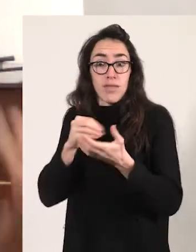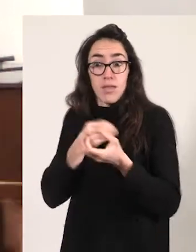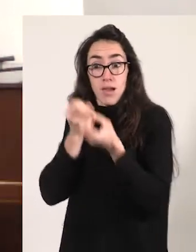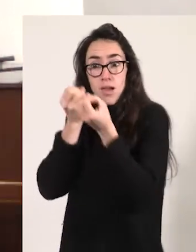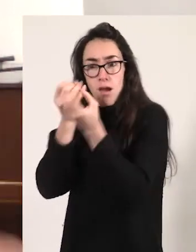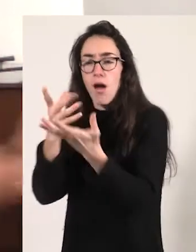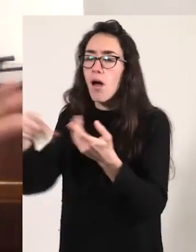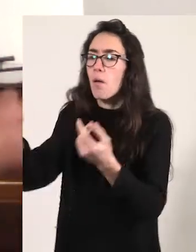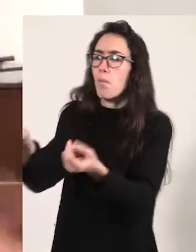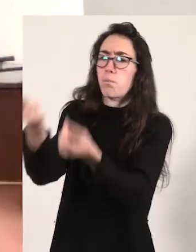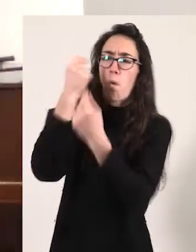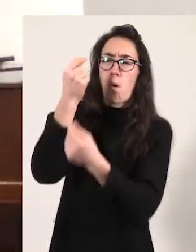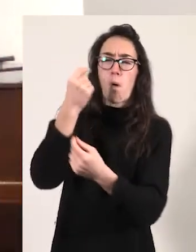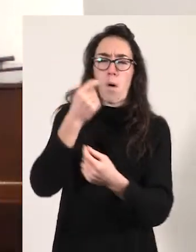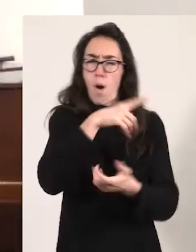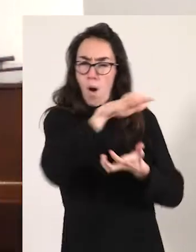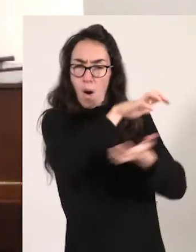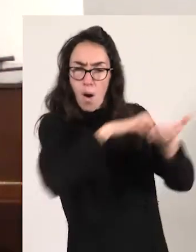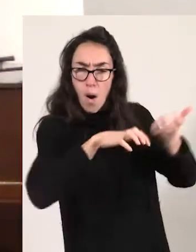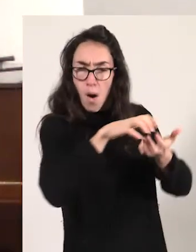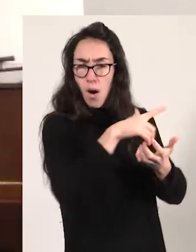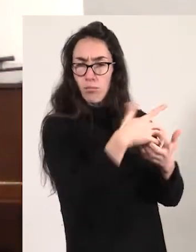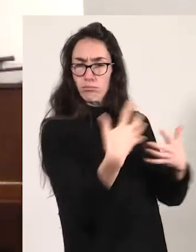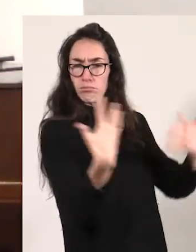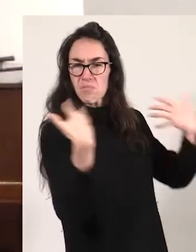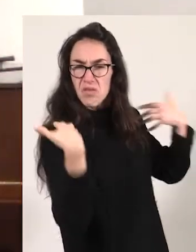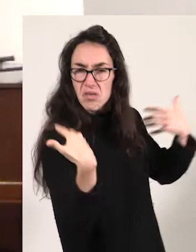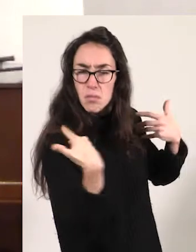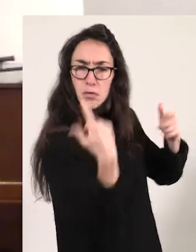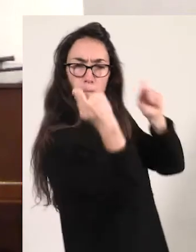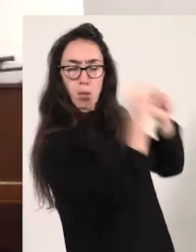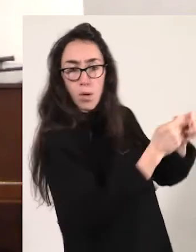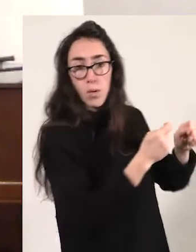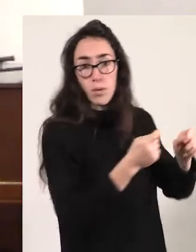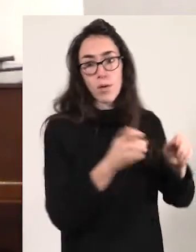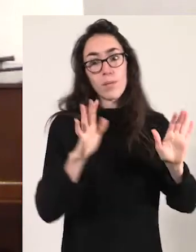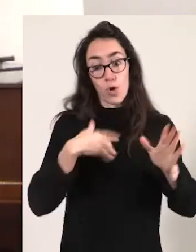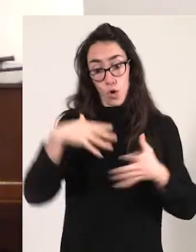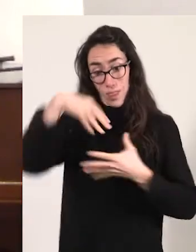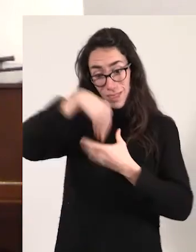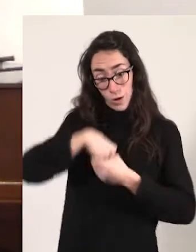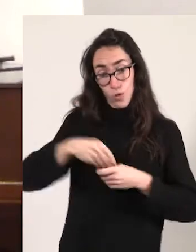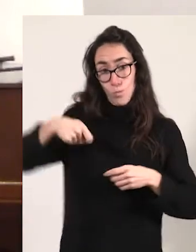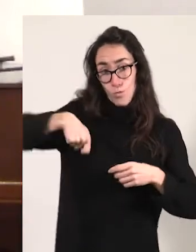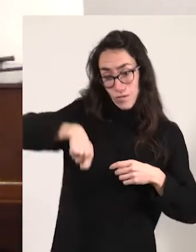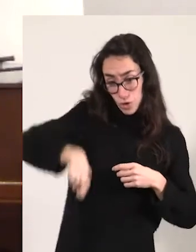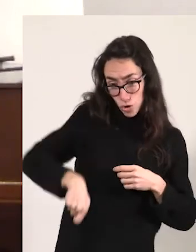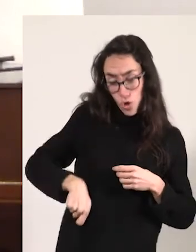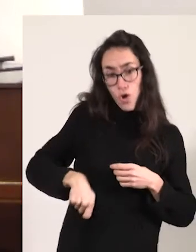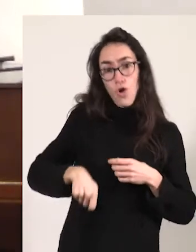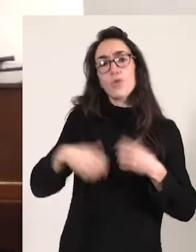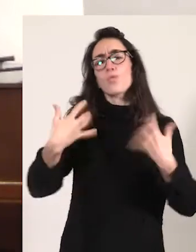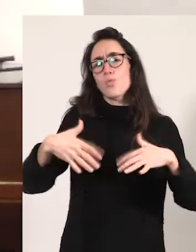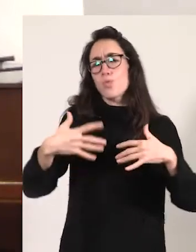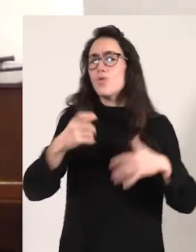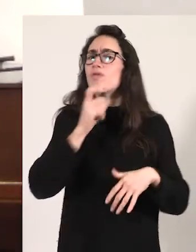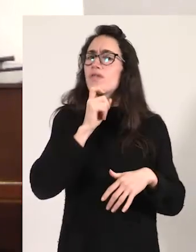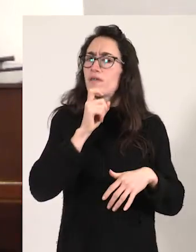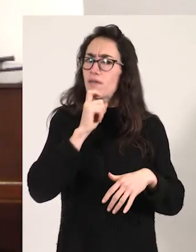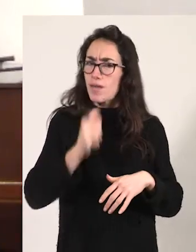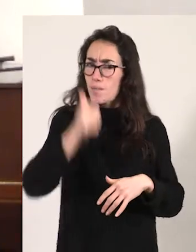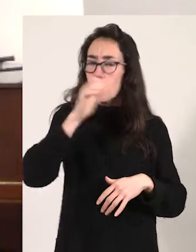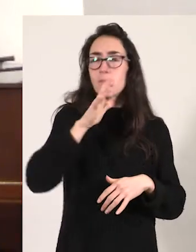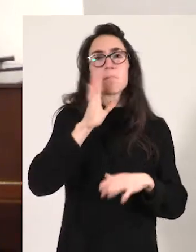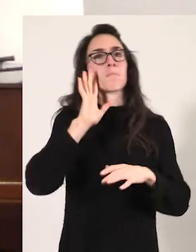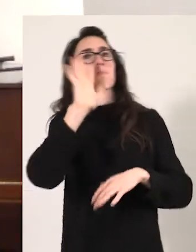que es beligerante, al otro lado, que es victimista, etcétera, etcétera, ¿no? Y hacerlo desde la propia profesión y en la propia profesión